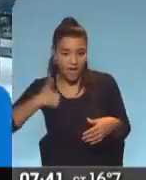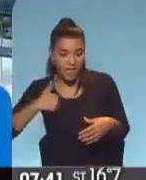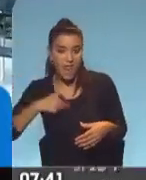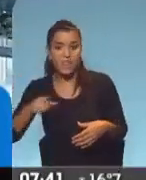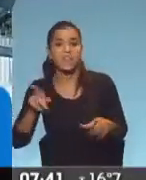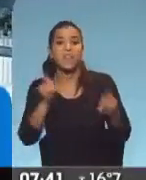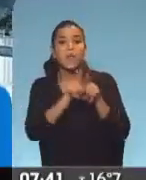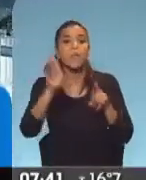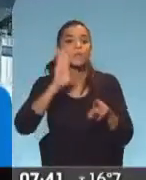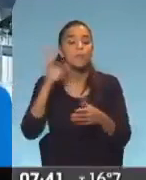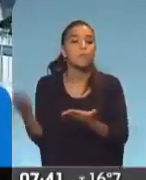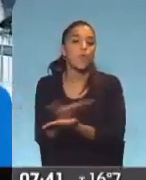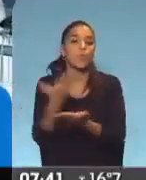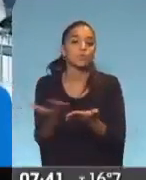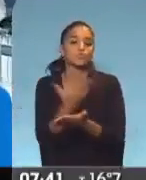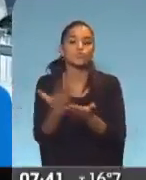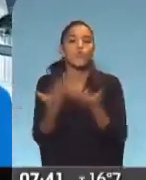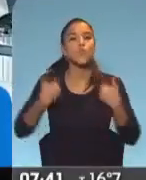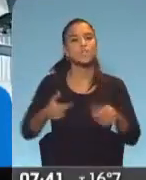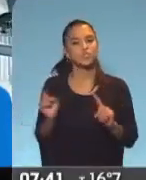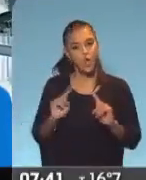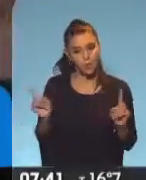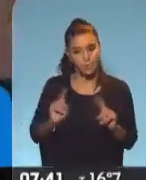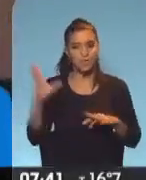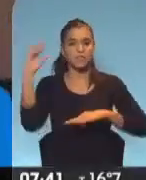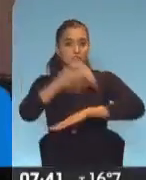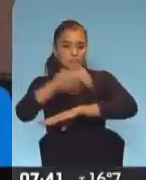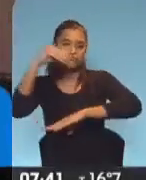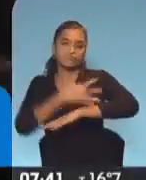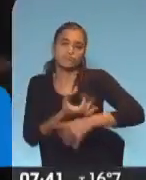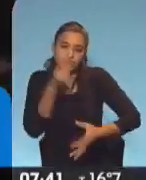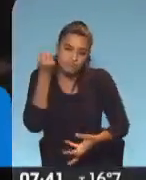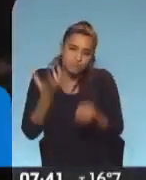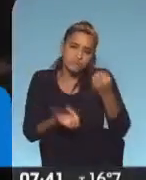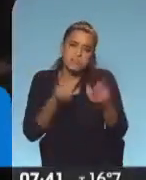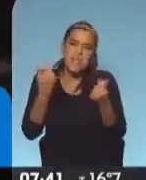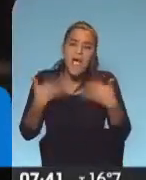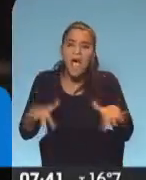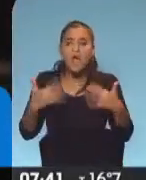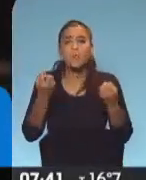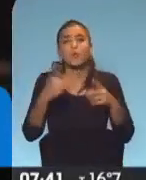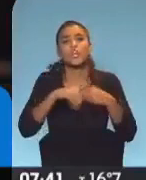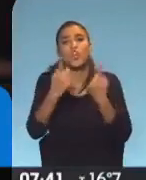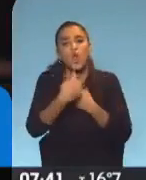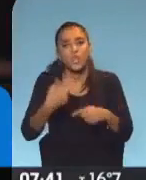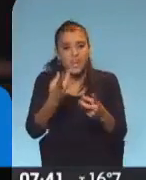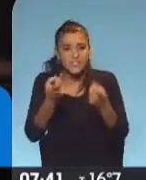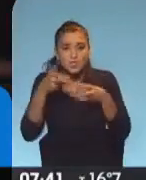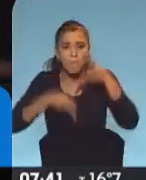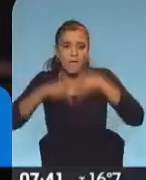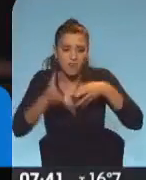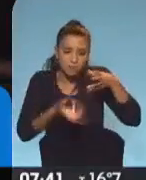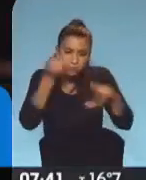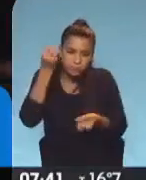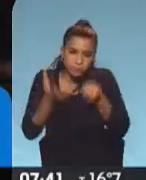Estados Unidos, la producción es no convencional, entonces extraer petróleo es mucho más caro por la tecnología que se utiliza.